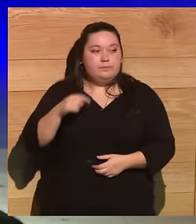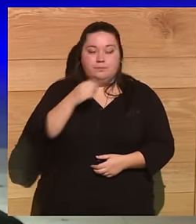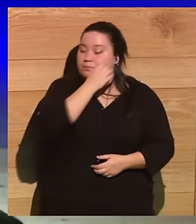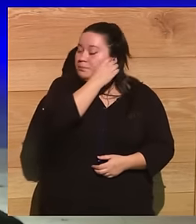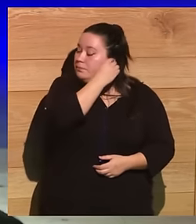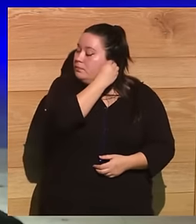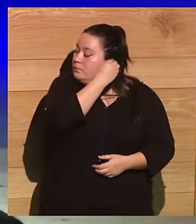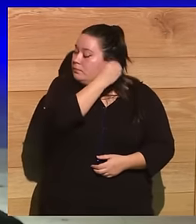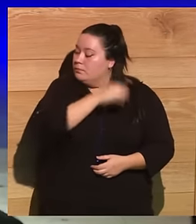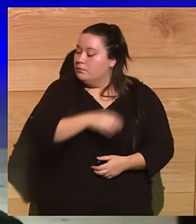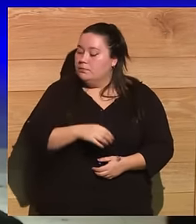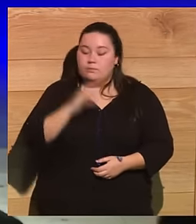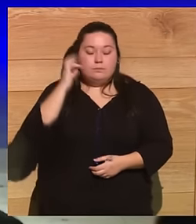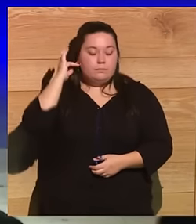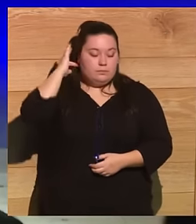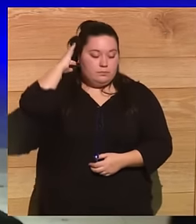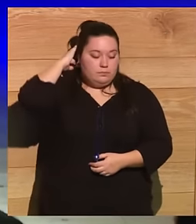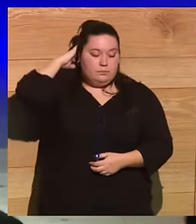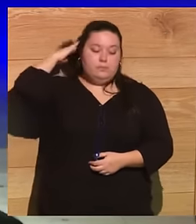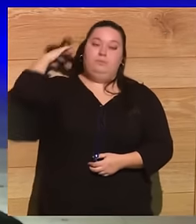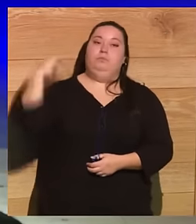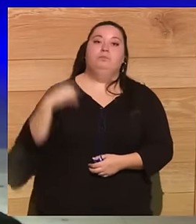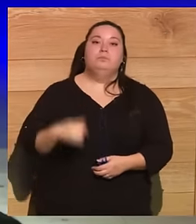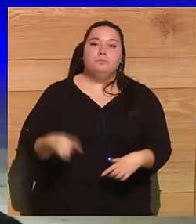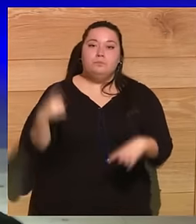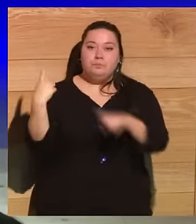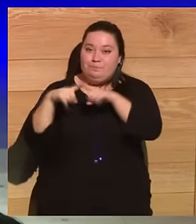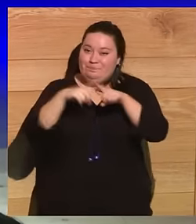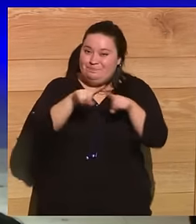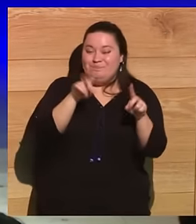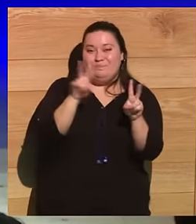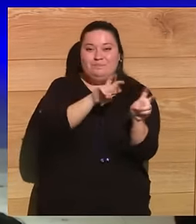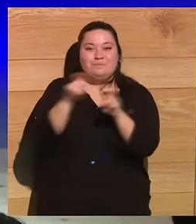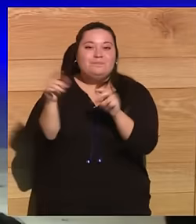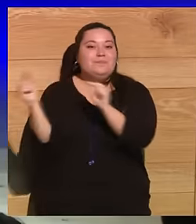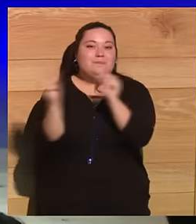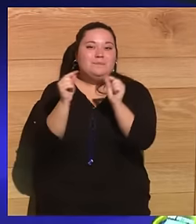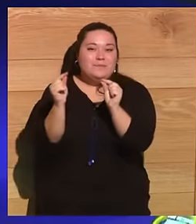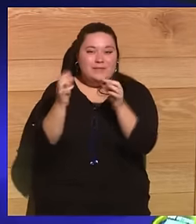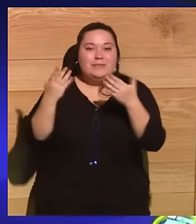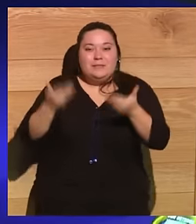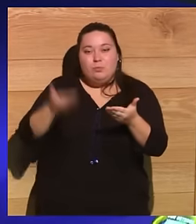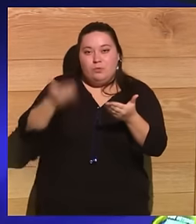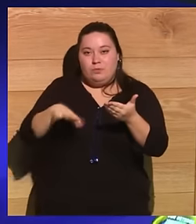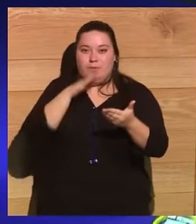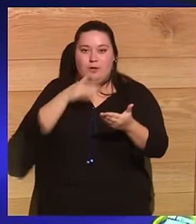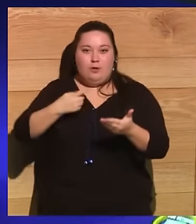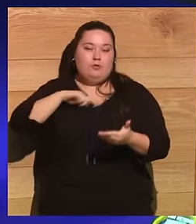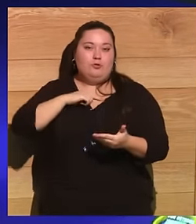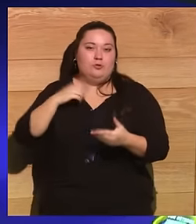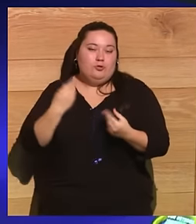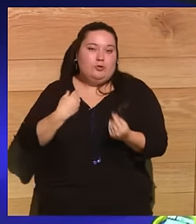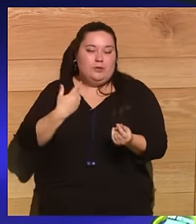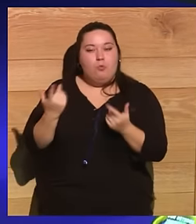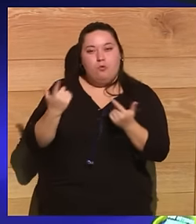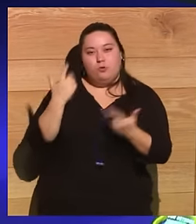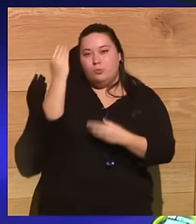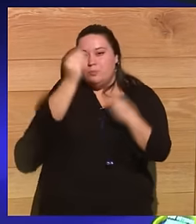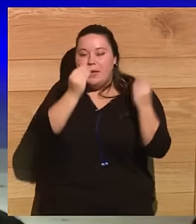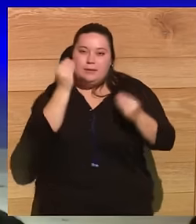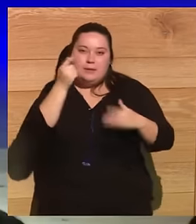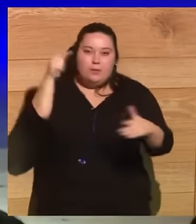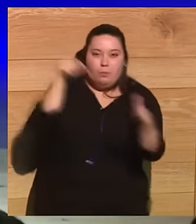discusiones, como digo, vivas de descubrimientos que se están haciendo en este momento, que son fundamentales, bueno, de temas de los que hablamos